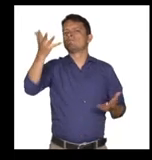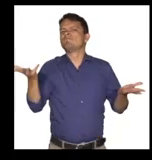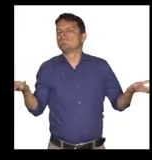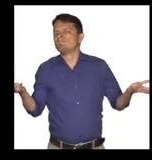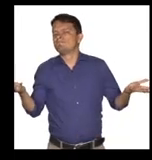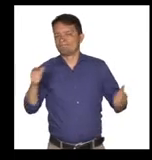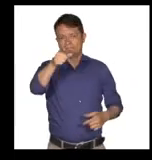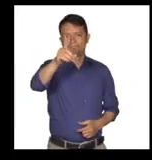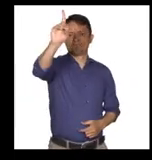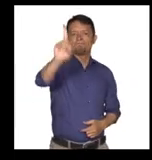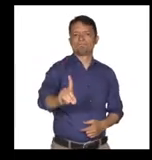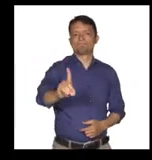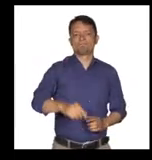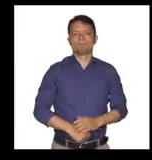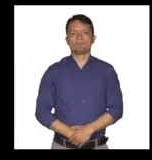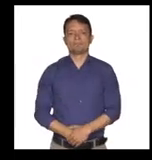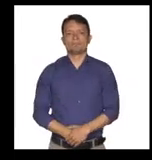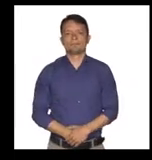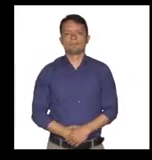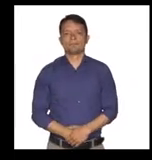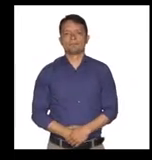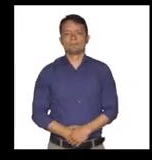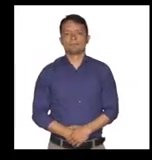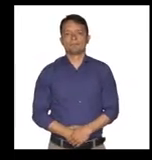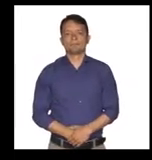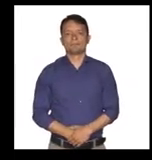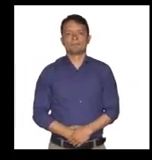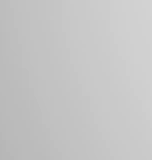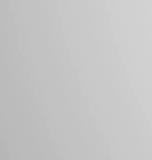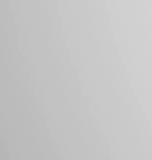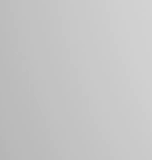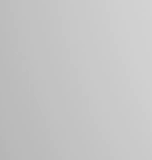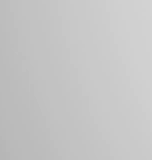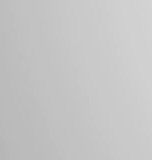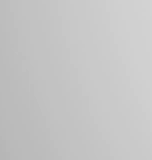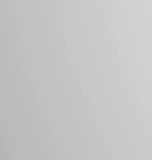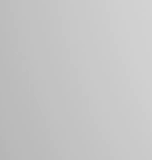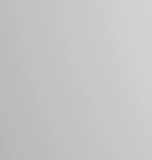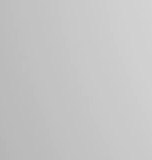Escúchalos, compréndelos y guíalos por el camino correcto. Tu decisión, el futuro de tus hijos.